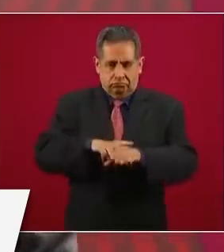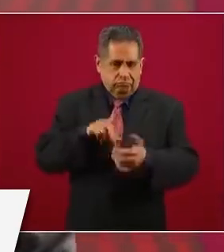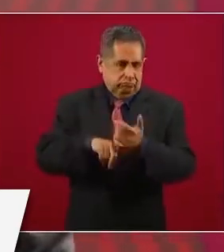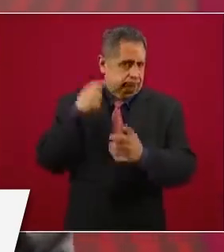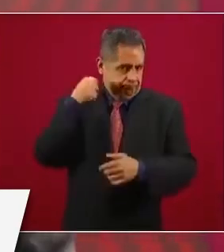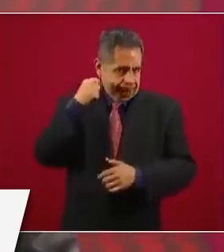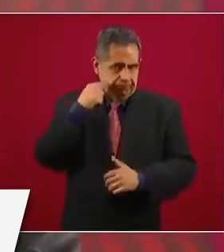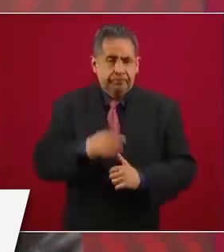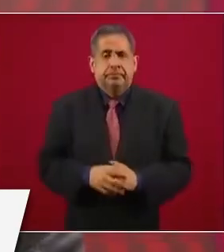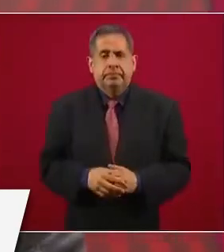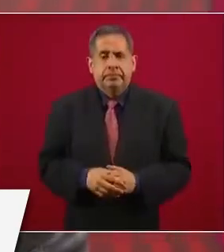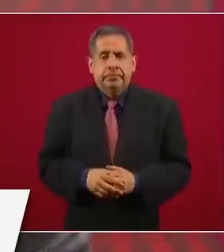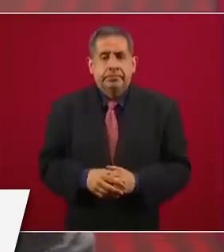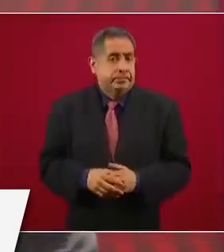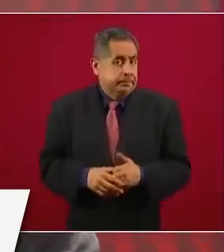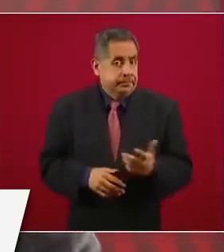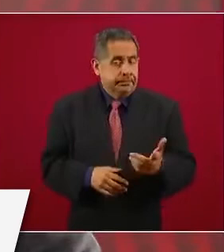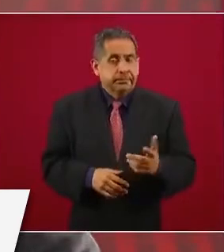Entonces, logra